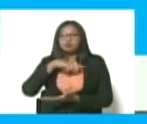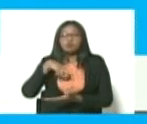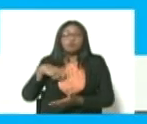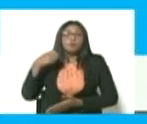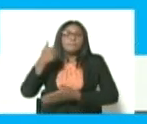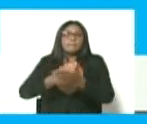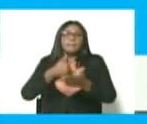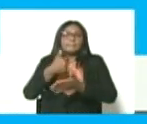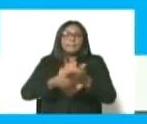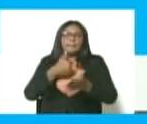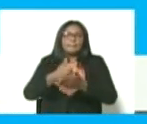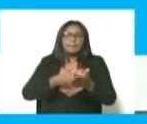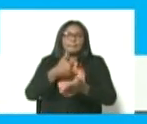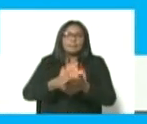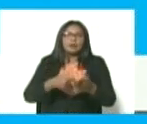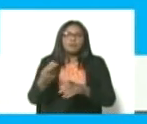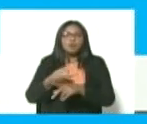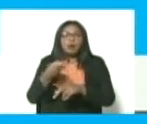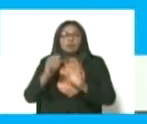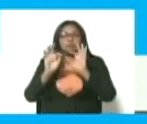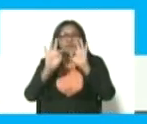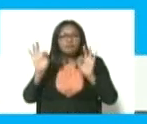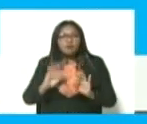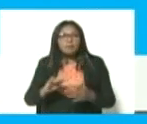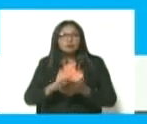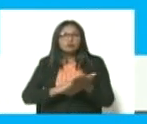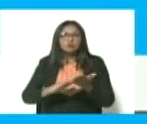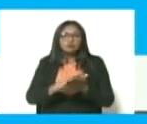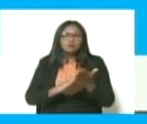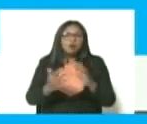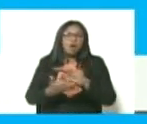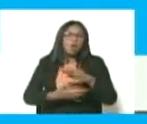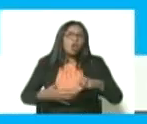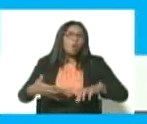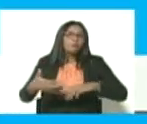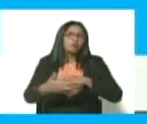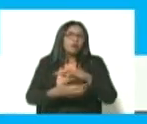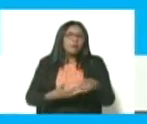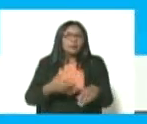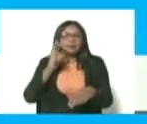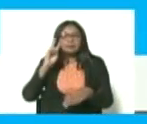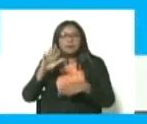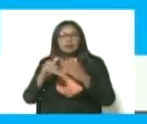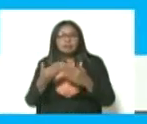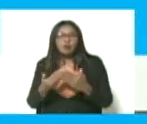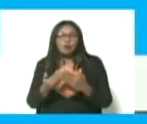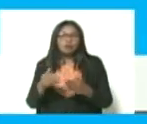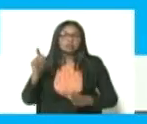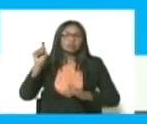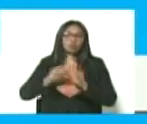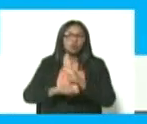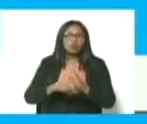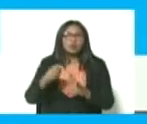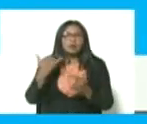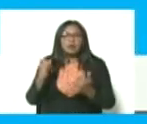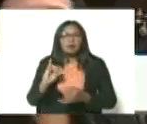luchando y buscando soluciones a los problemas creados por estas sanciones criminales.